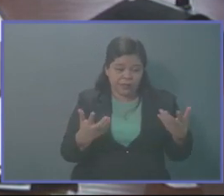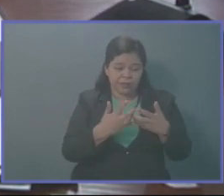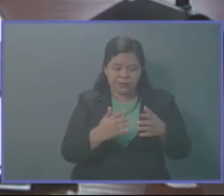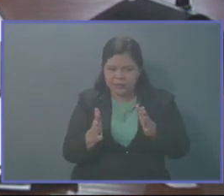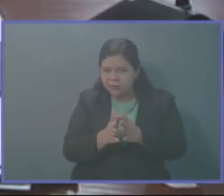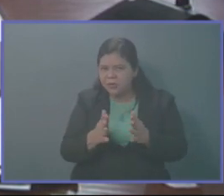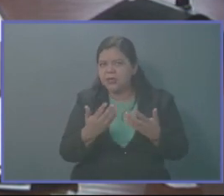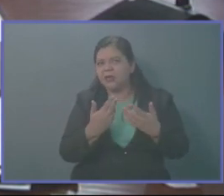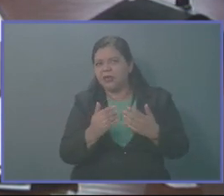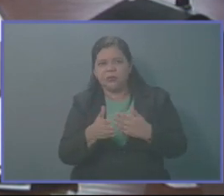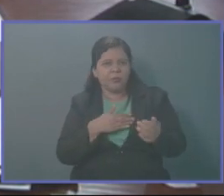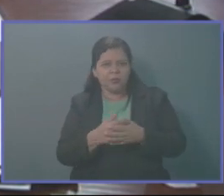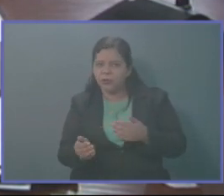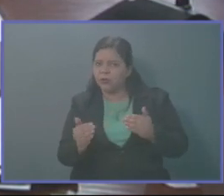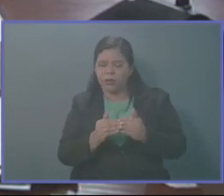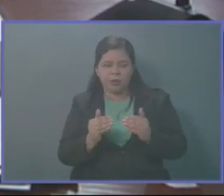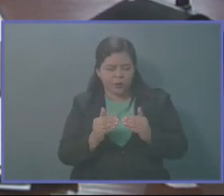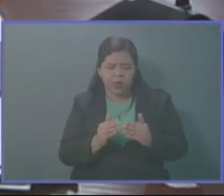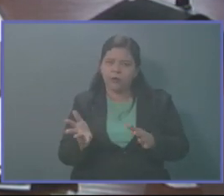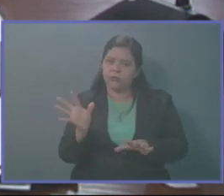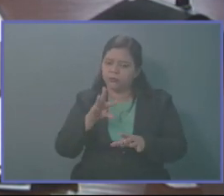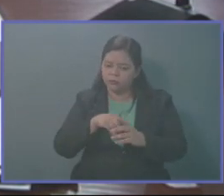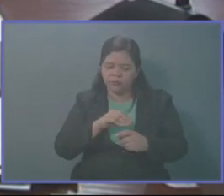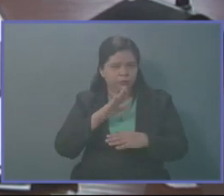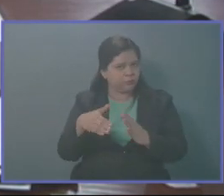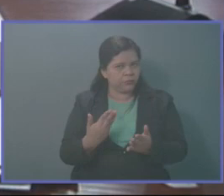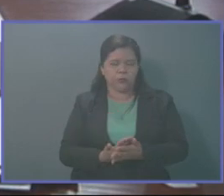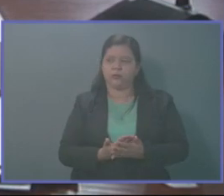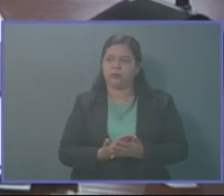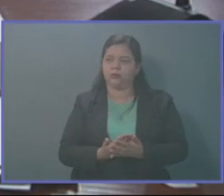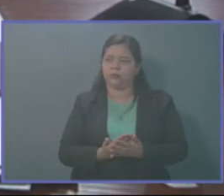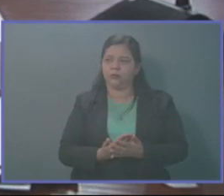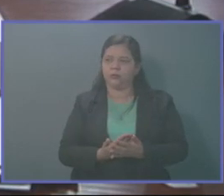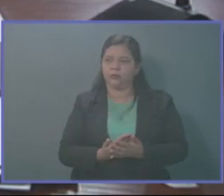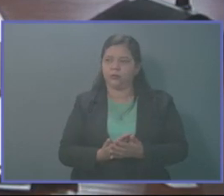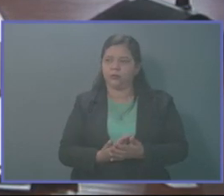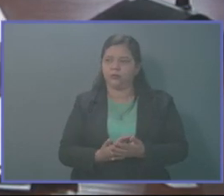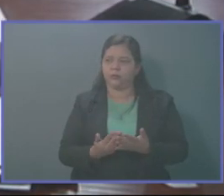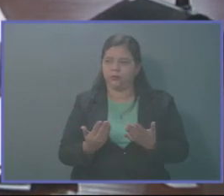empresas o grandes contribuyentes, porque